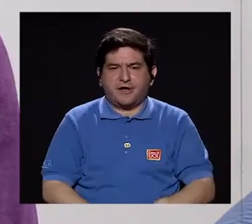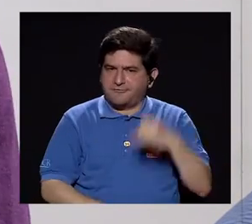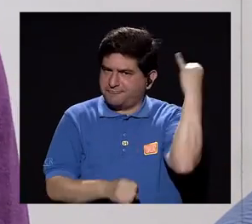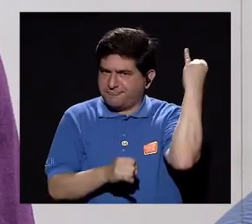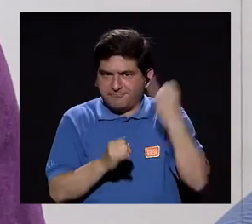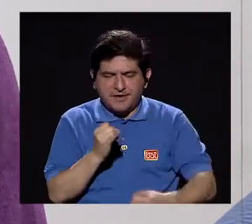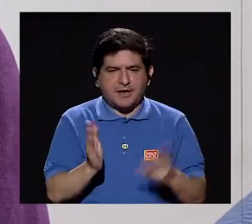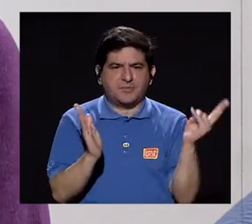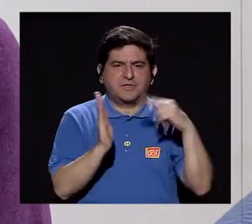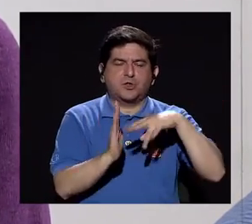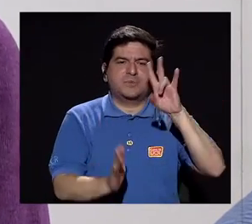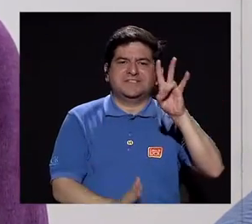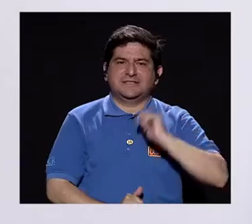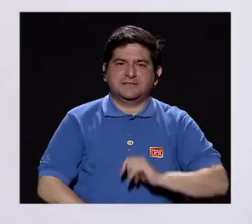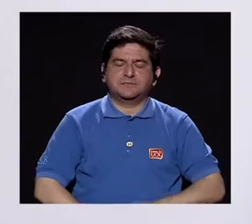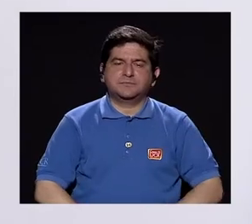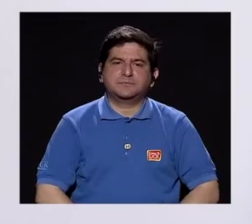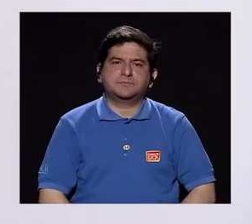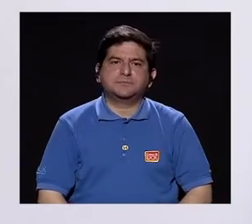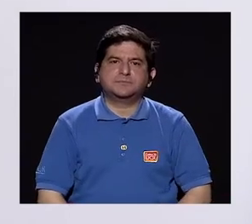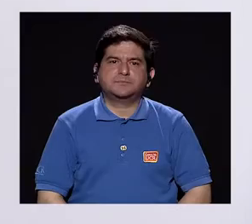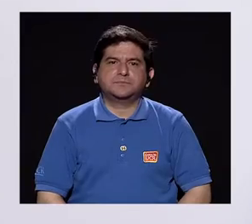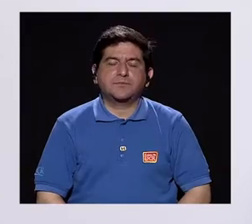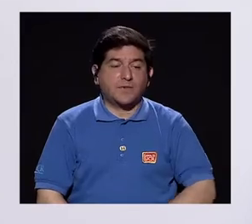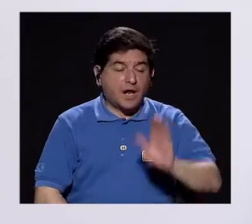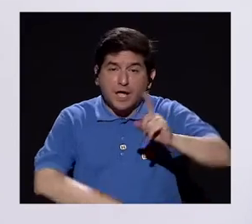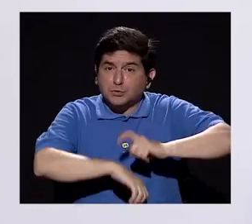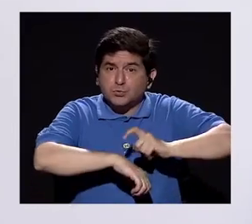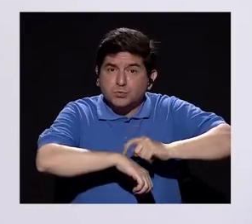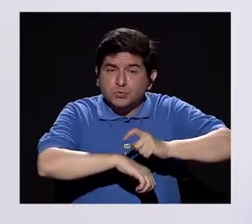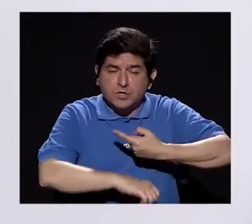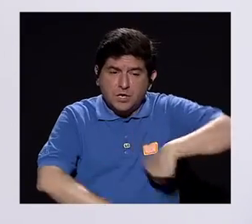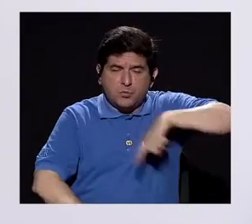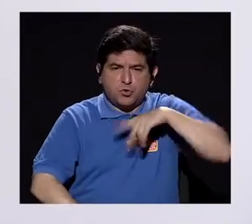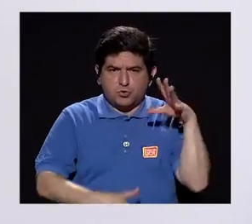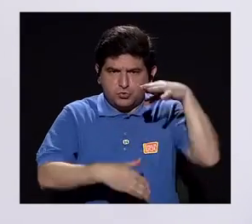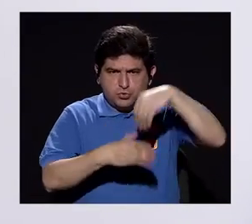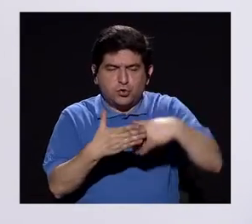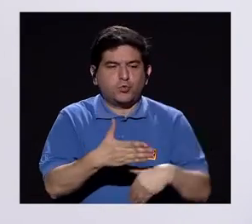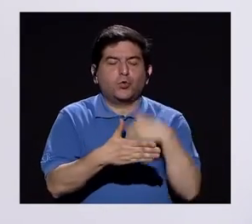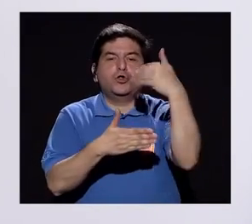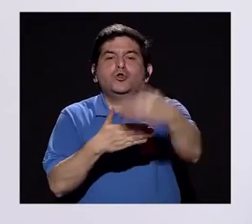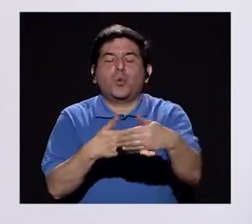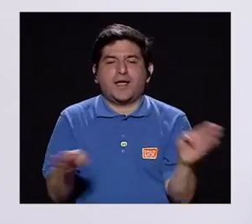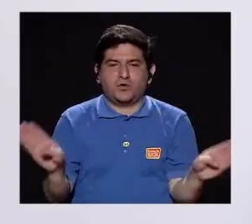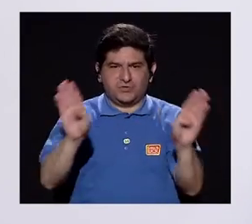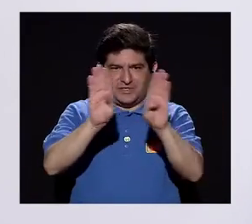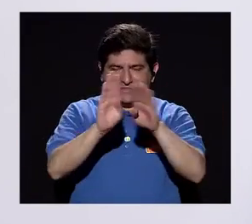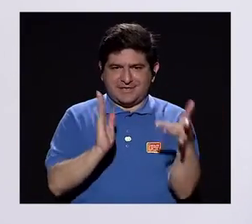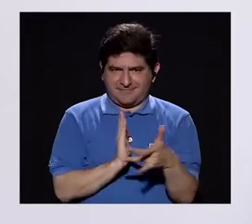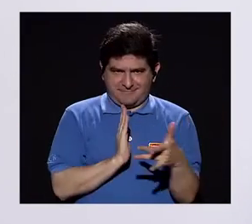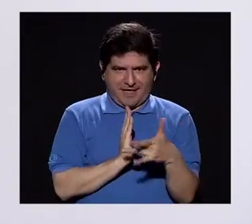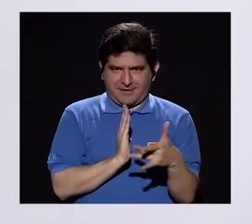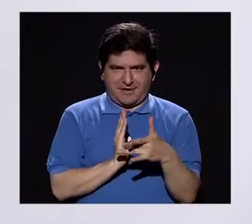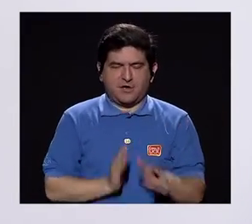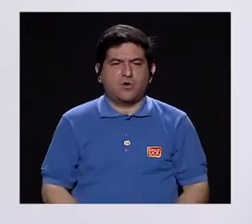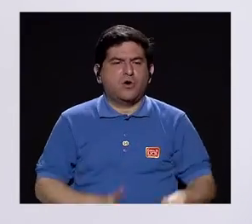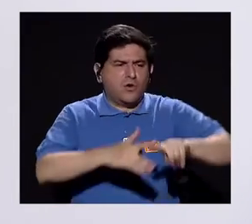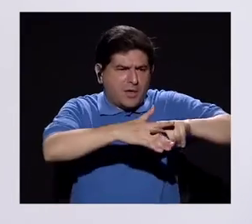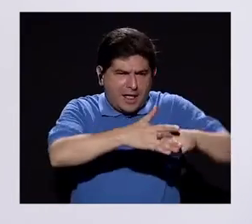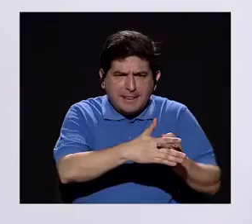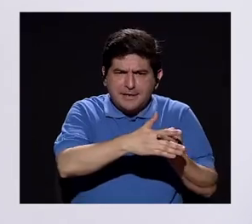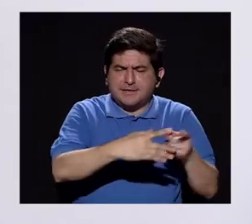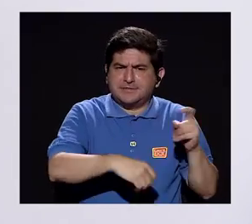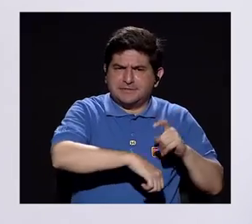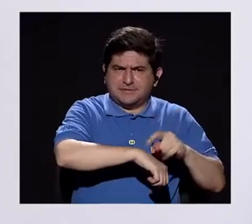finalmente en el 2007 bueno en su momento nosotros nos incorporamos ya después del cierre técnico cuando se inició el